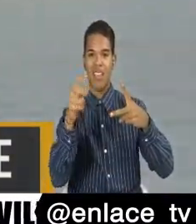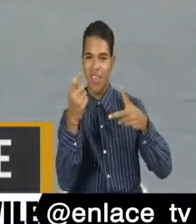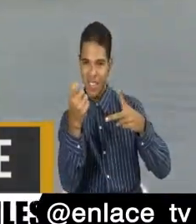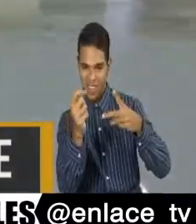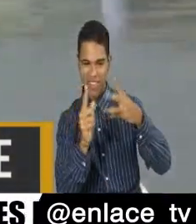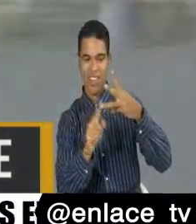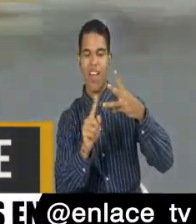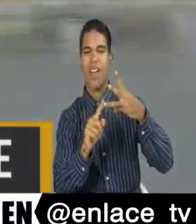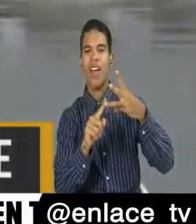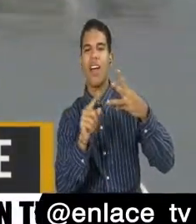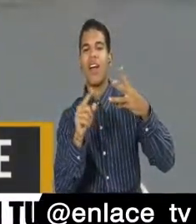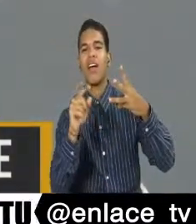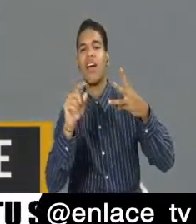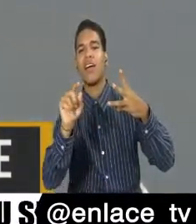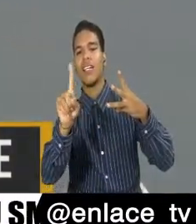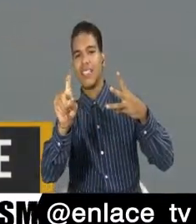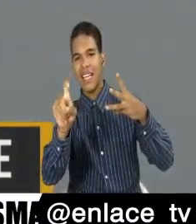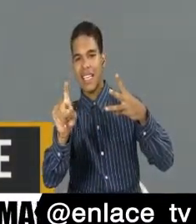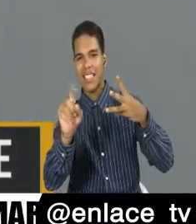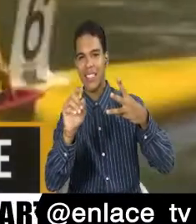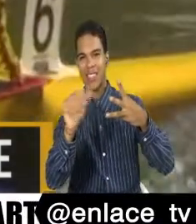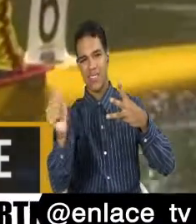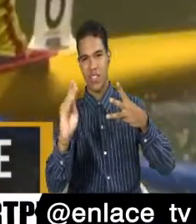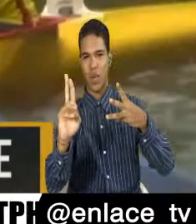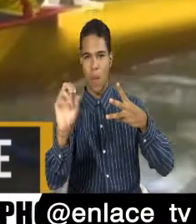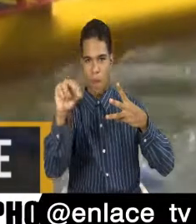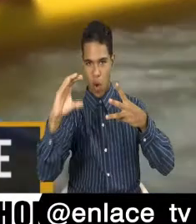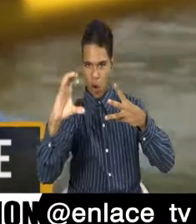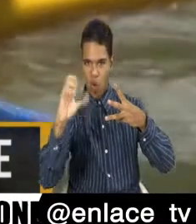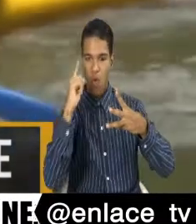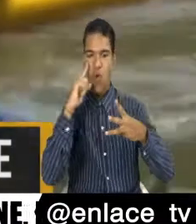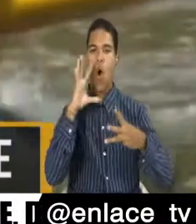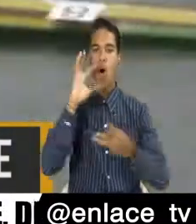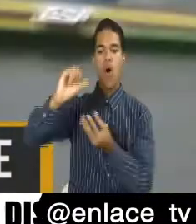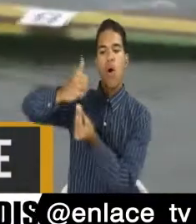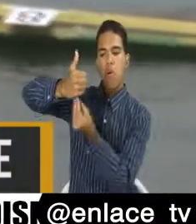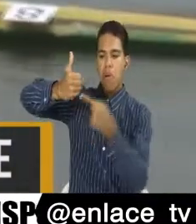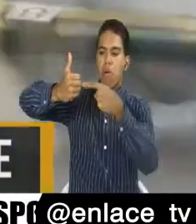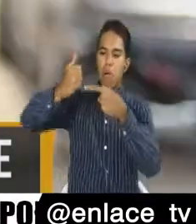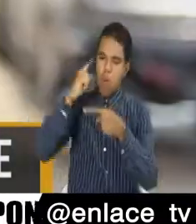la clasificación a los Juegos Suramericanos de la Juventud con Héctor Julián Morales, y